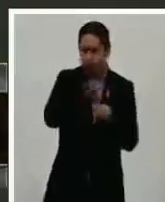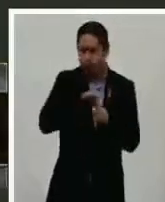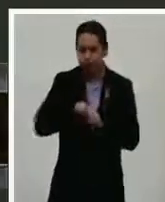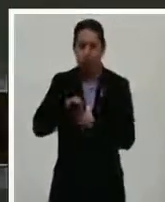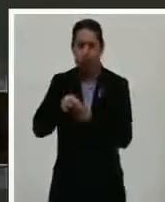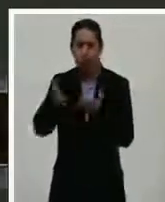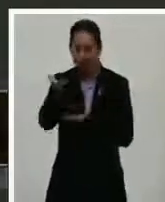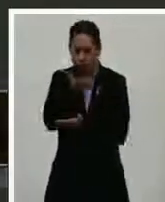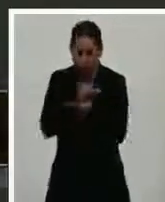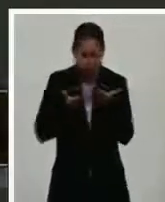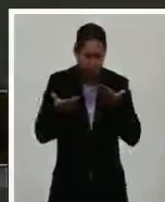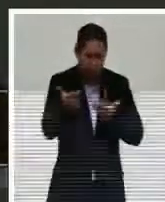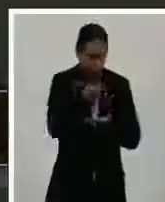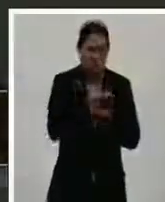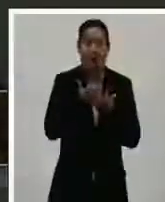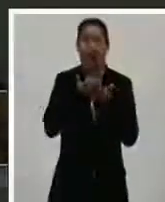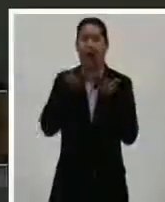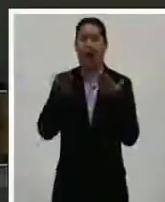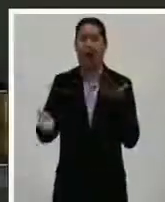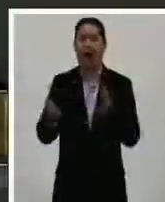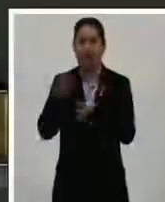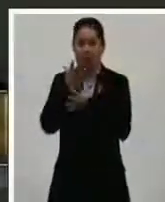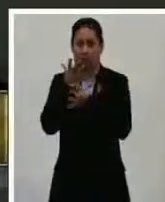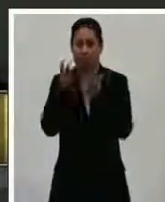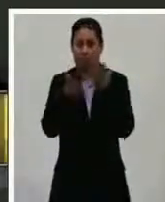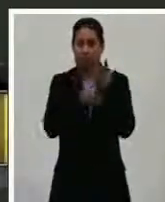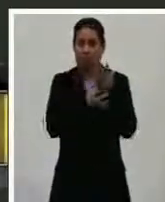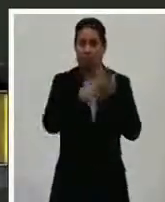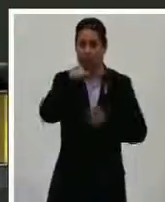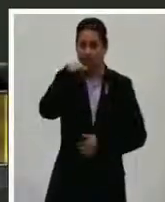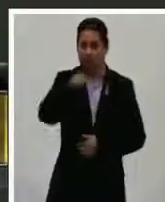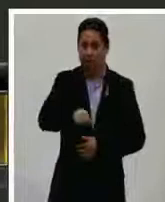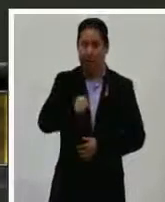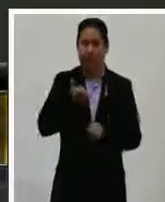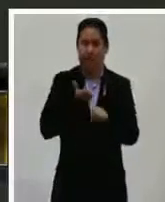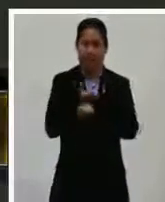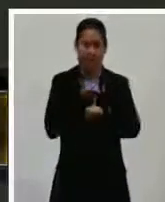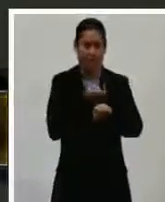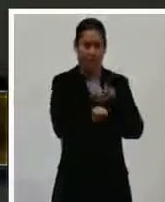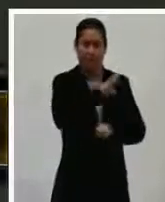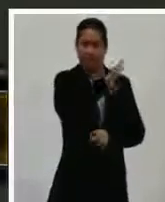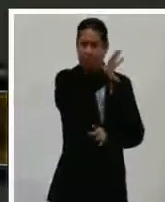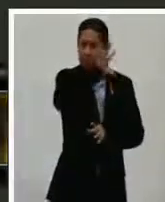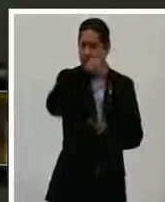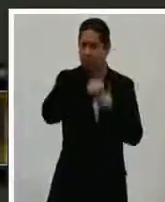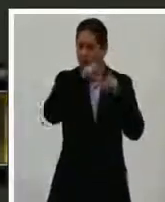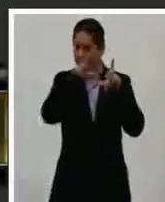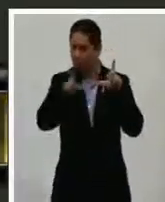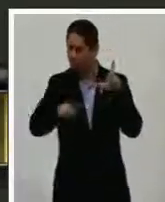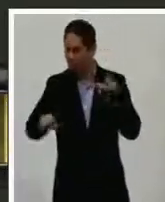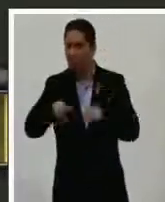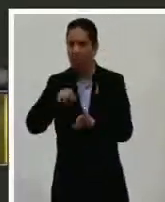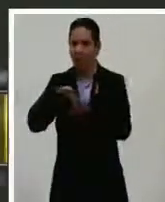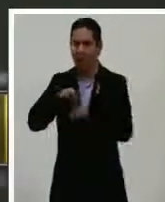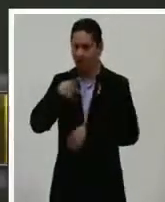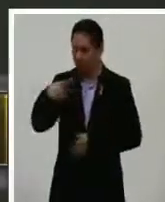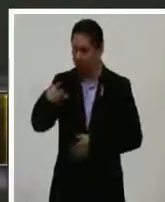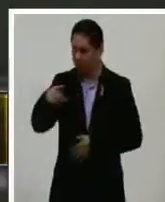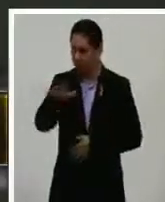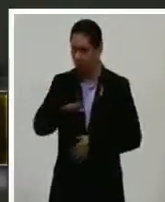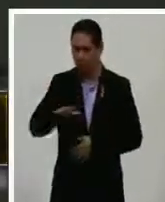ahora está en manos de los legisladores locales en las entidades federativas hacer el trabajo que nos corresponde